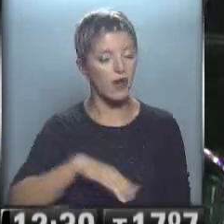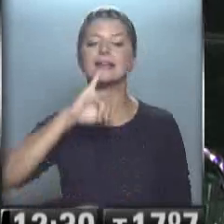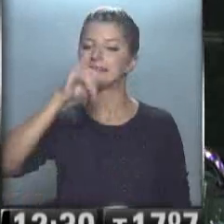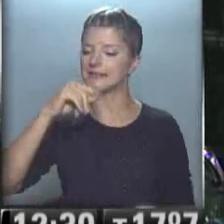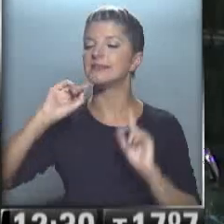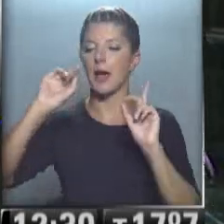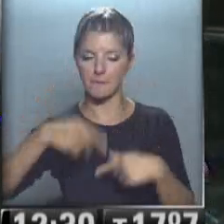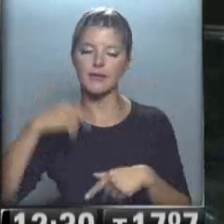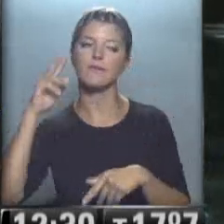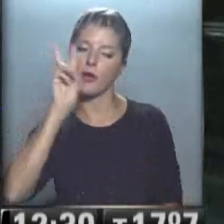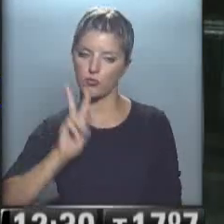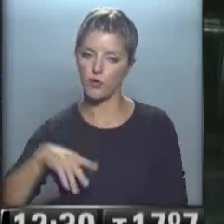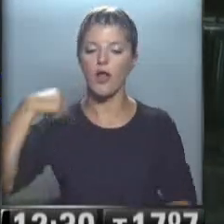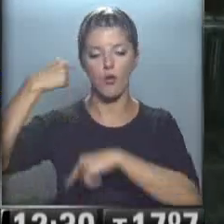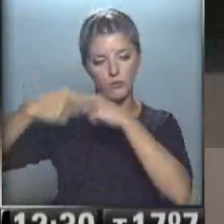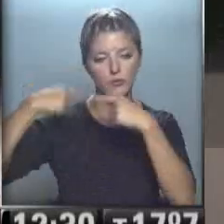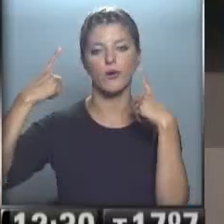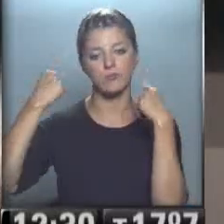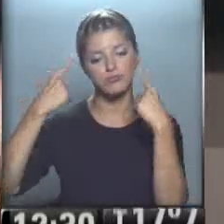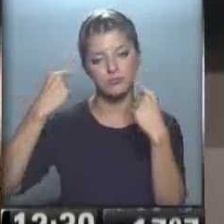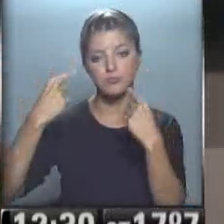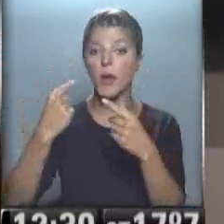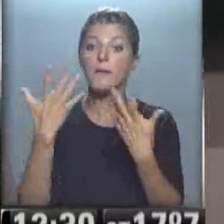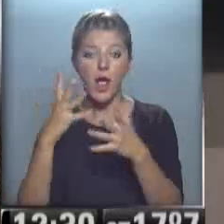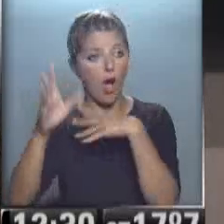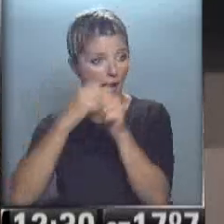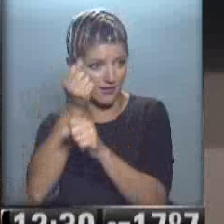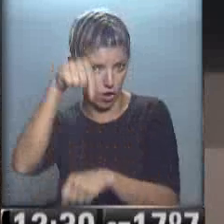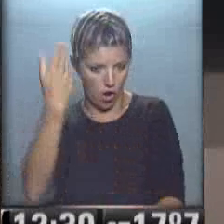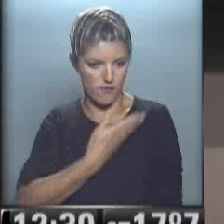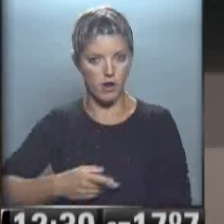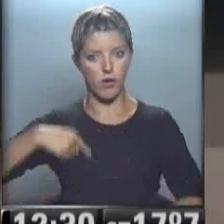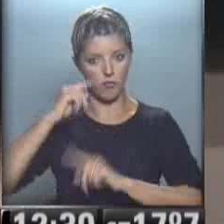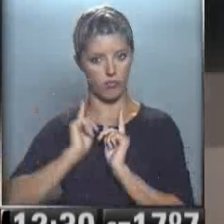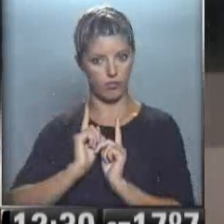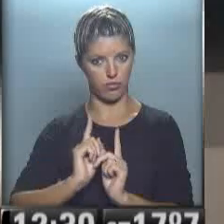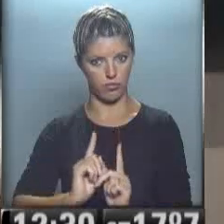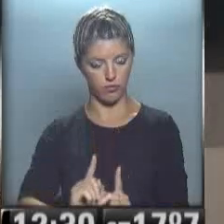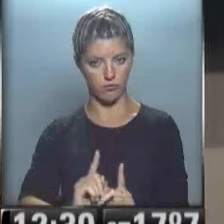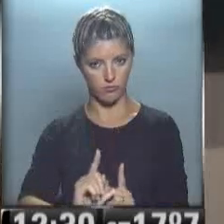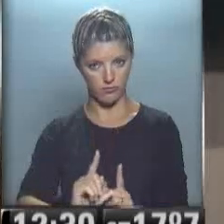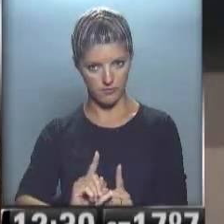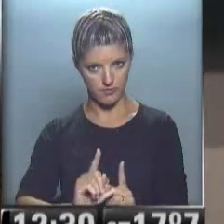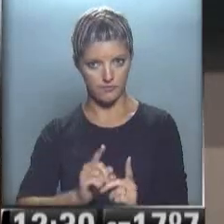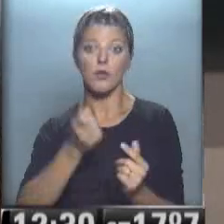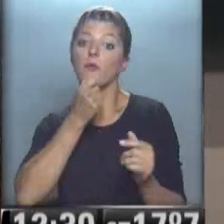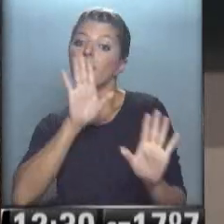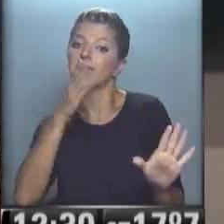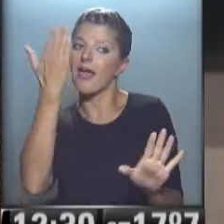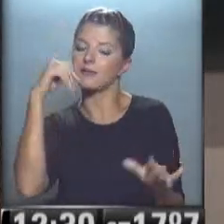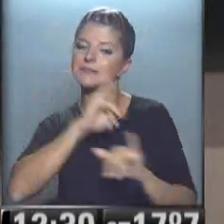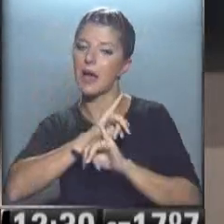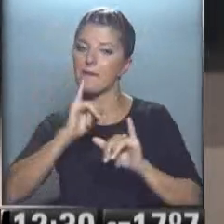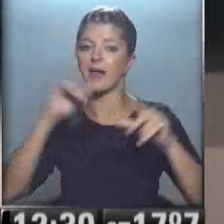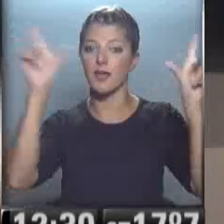Venezuela todos los días continúan las protestas pero no han logrado derrocar al gobierno de de maduro a pesar de de la gran campaña internacional de